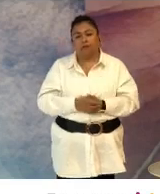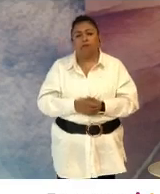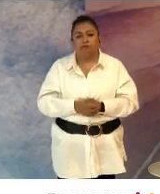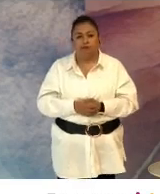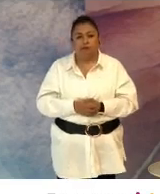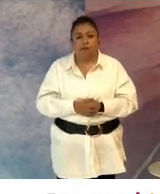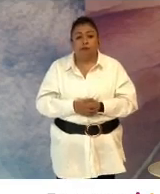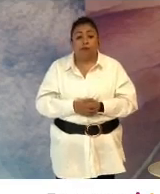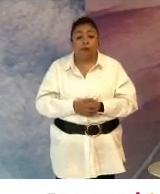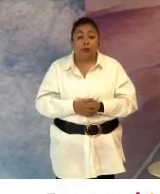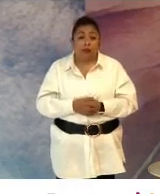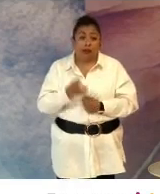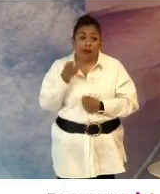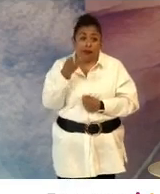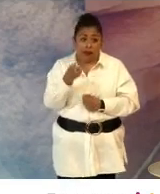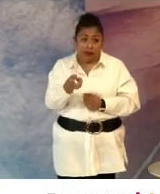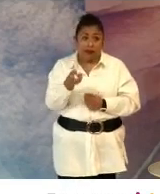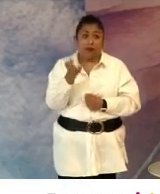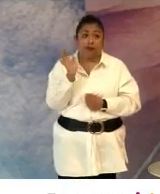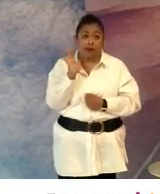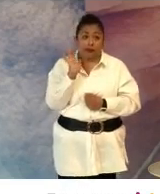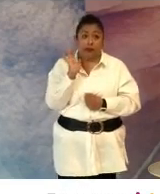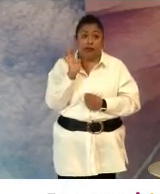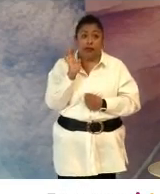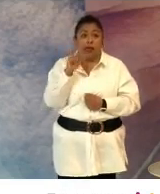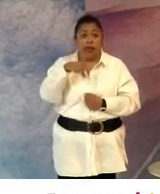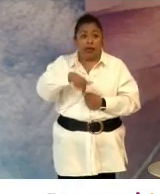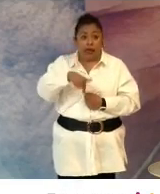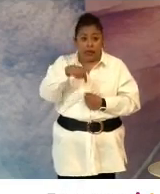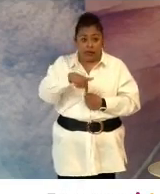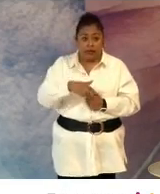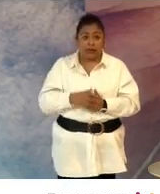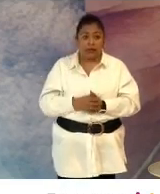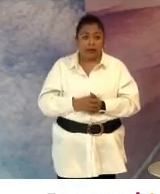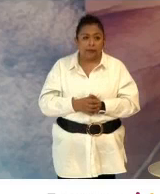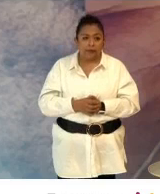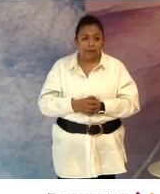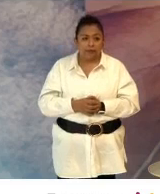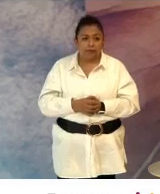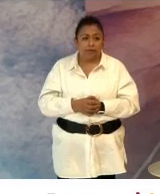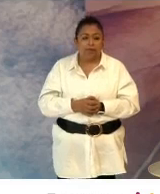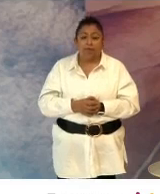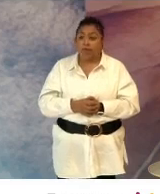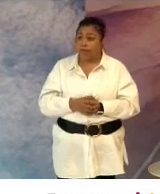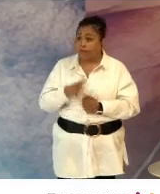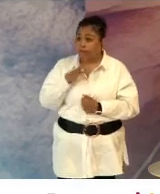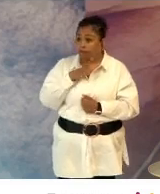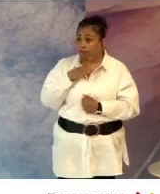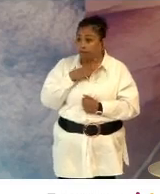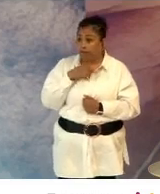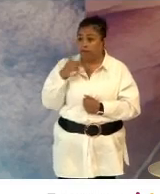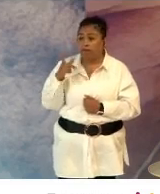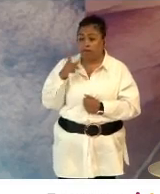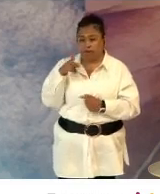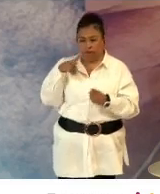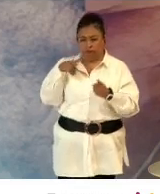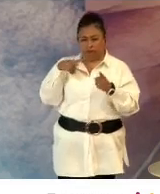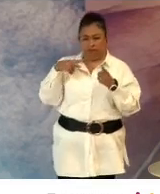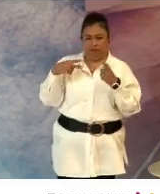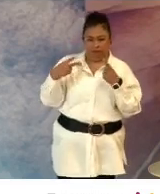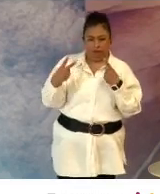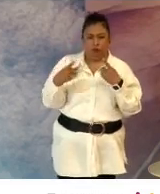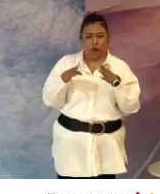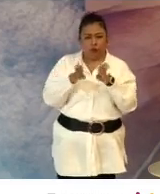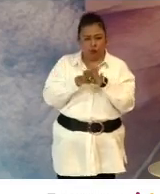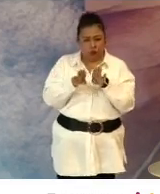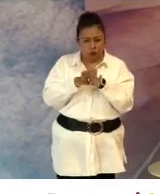Básicamente, este es el metaprincipio aquí y aquí tenemos esta dimensión